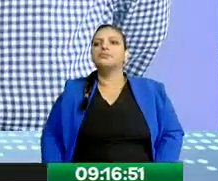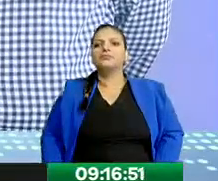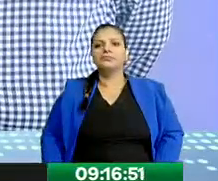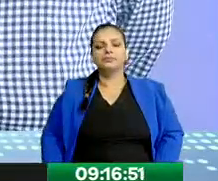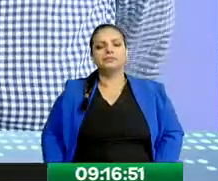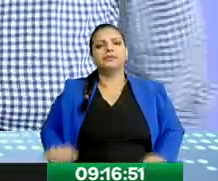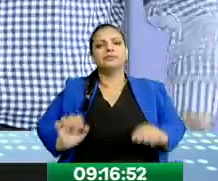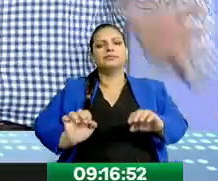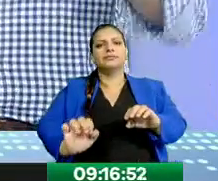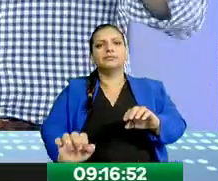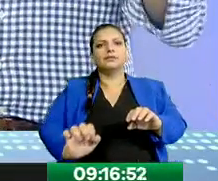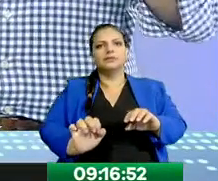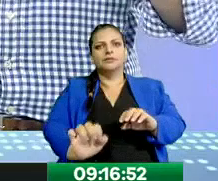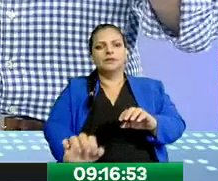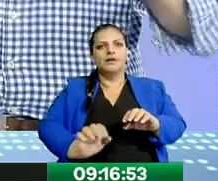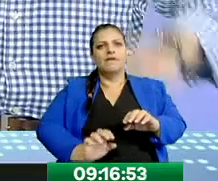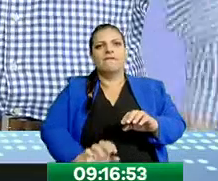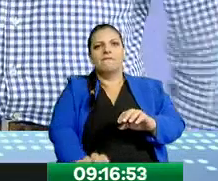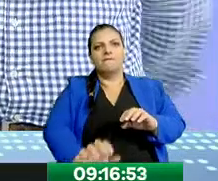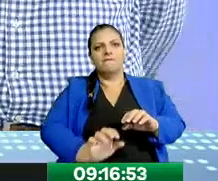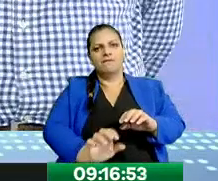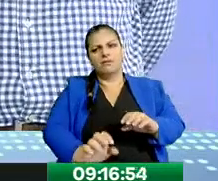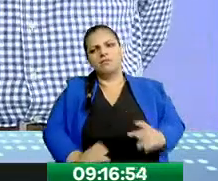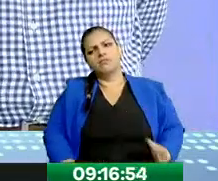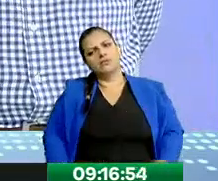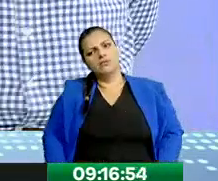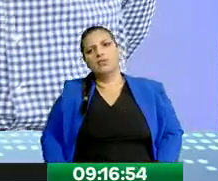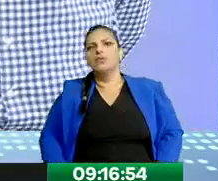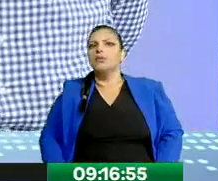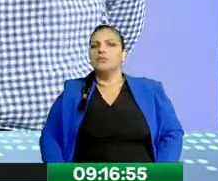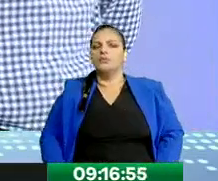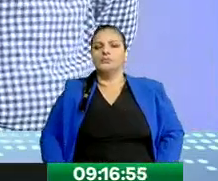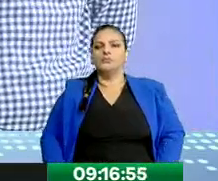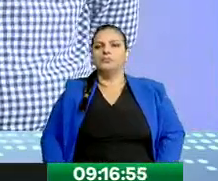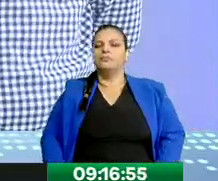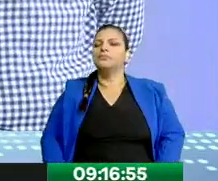Baja considerable. En comparación con lo que le mencioné, estos son los más altos. Ya,